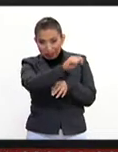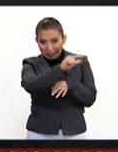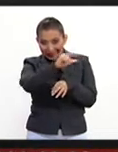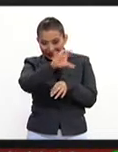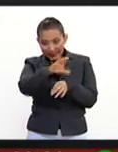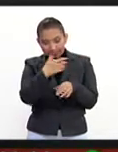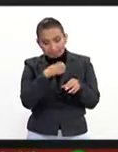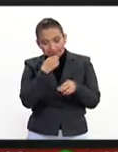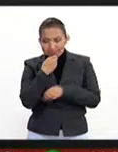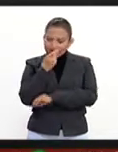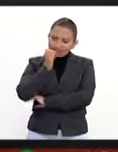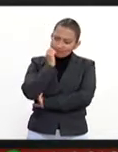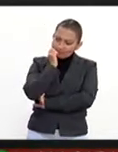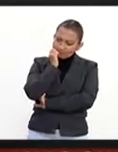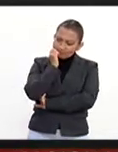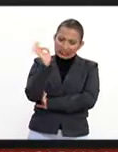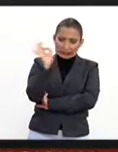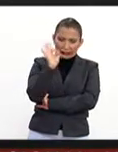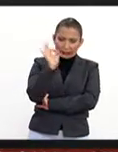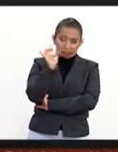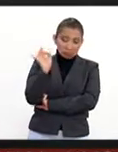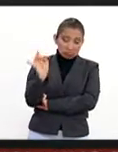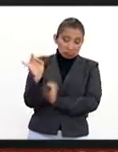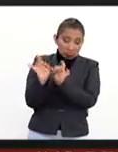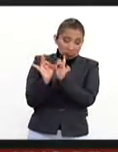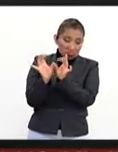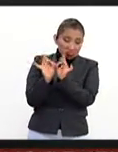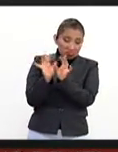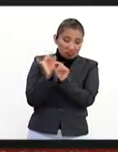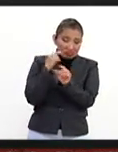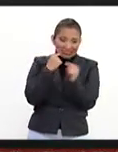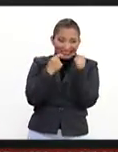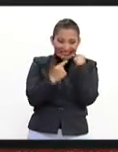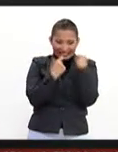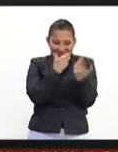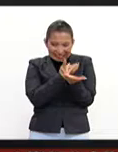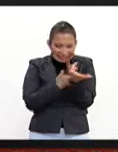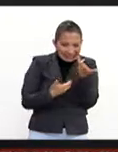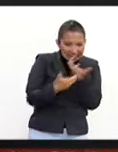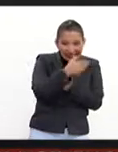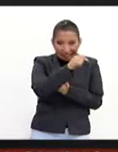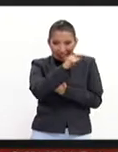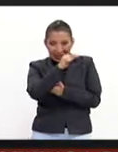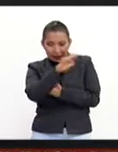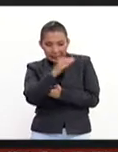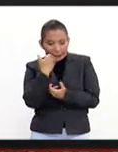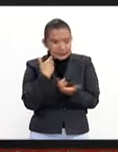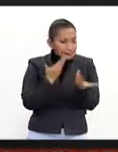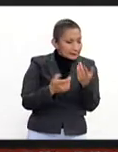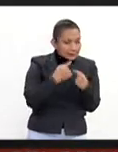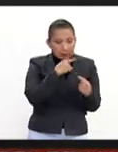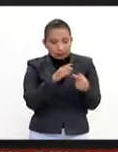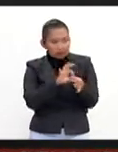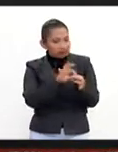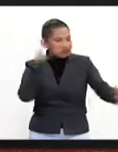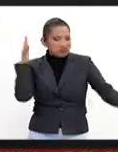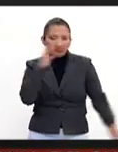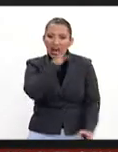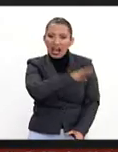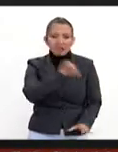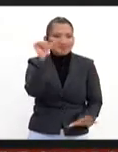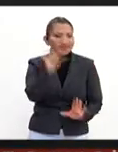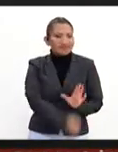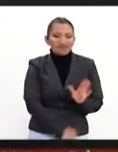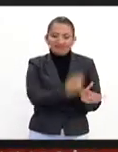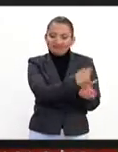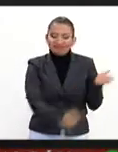TLC, si en el peor de los casos que la renegociación del TLC se desarticulara y